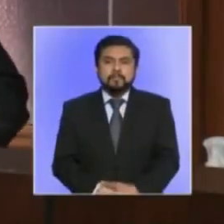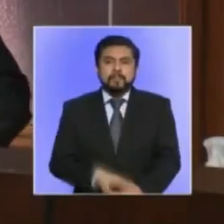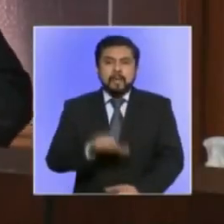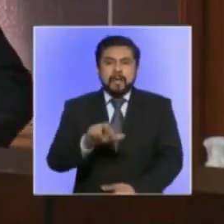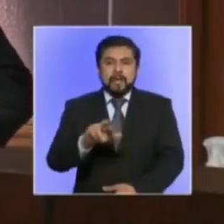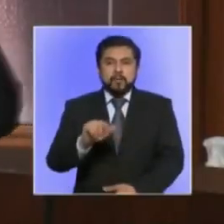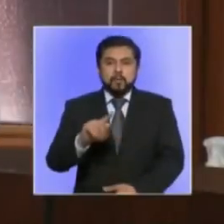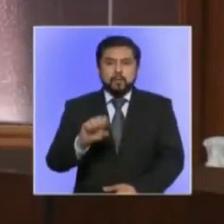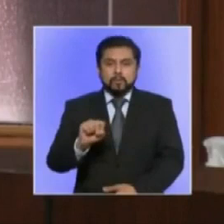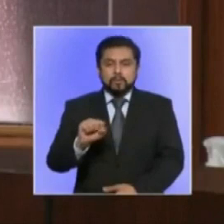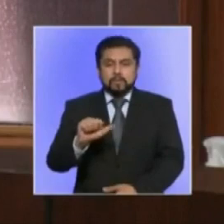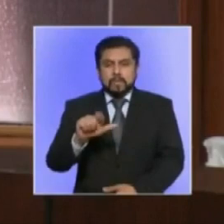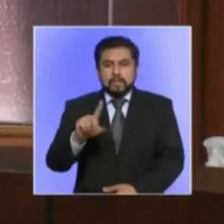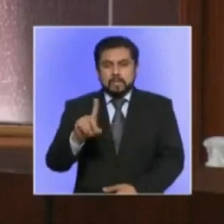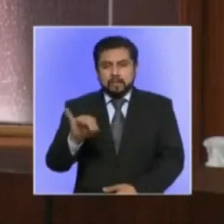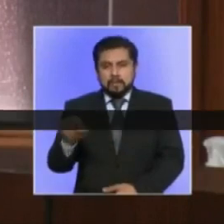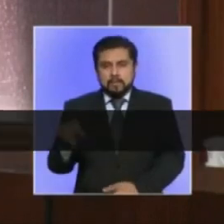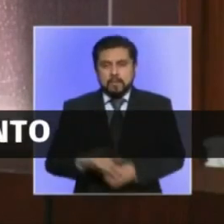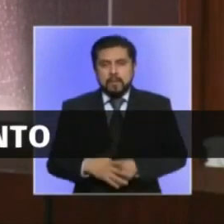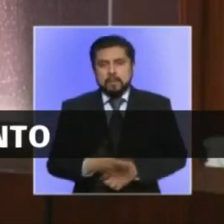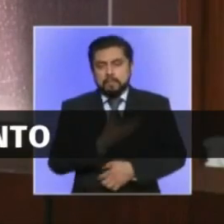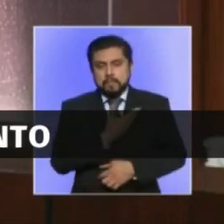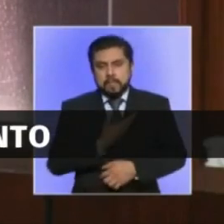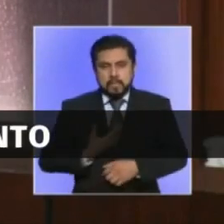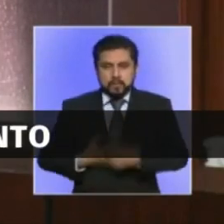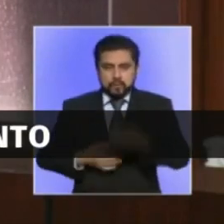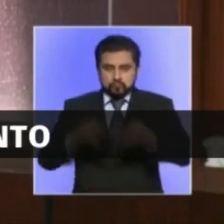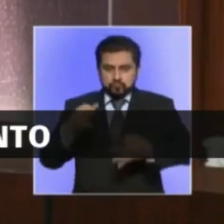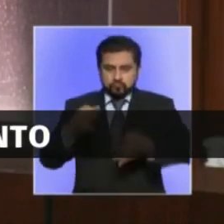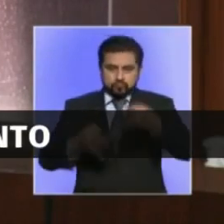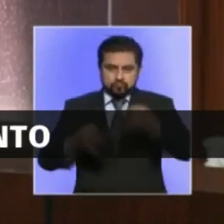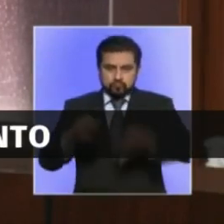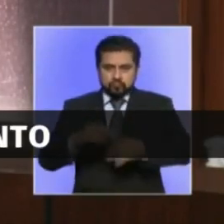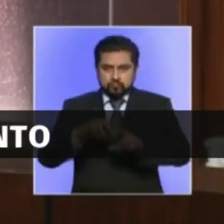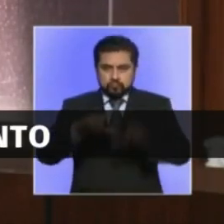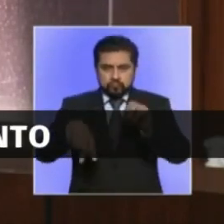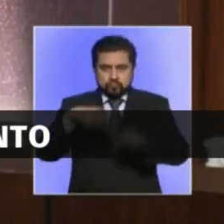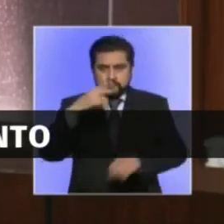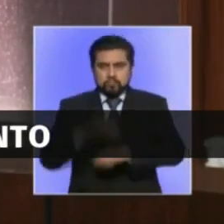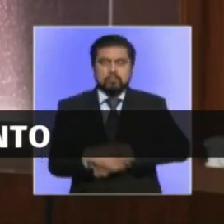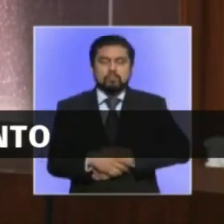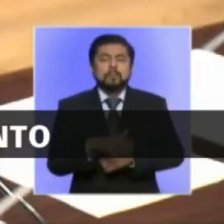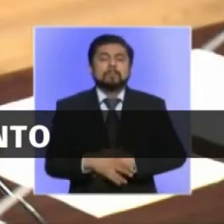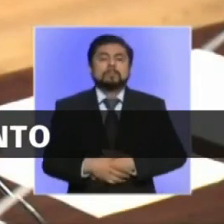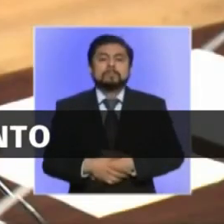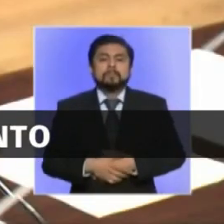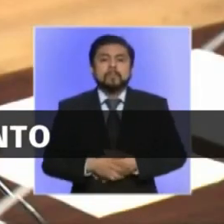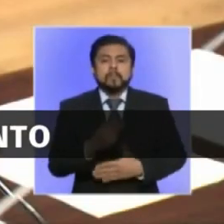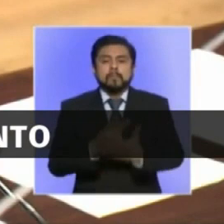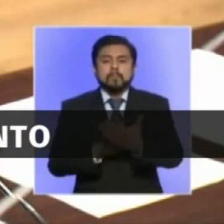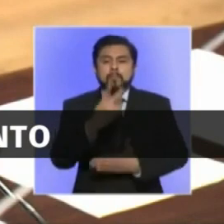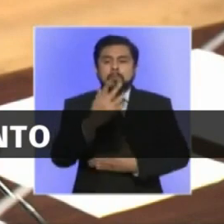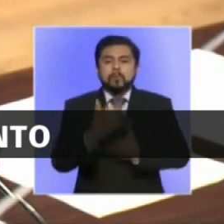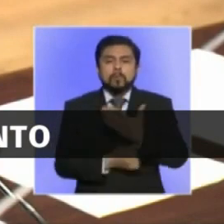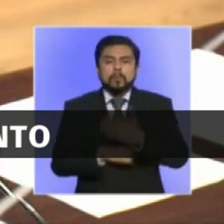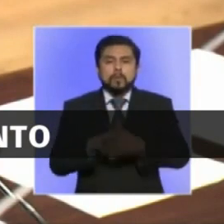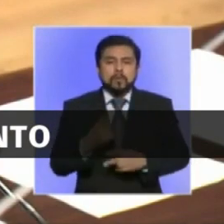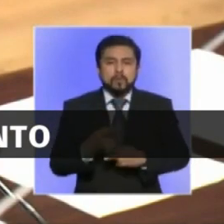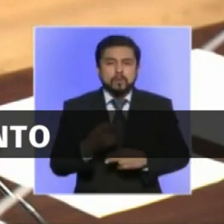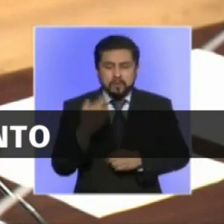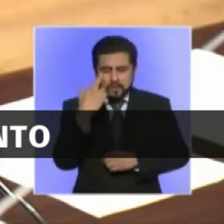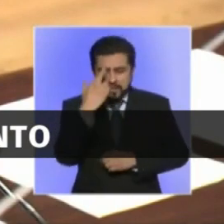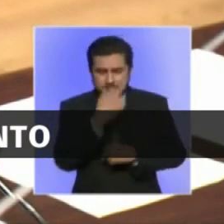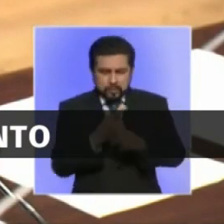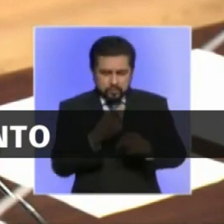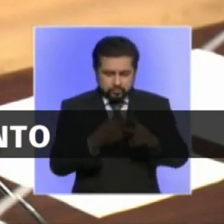Verde Ecologista de México y Gerardo Fernández Noroña del Partido del Trabajo, debido a que ellos pues no han